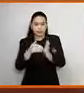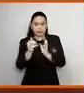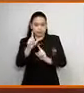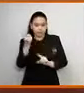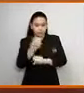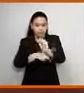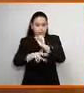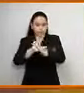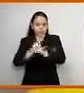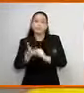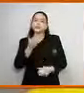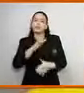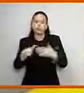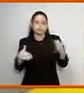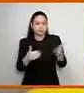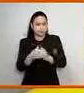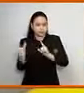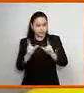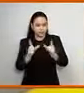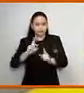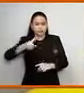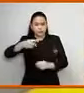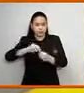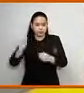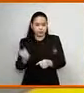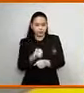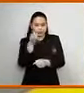¿preparados? Primer número.